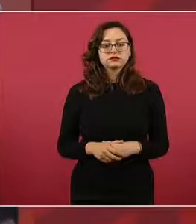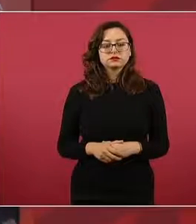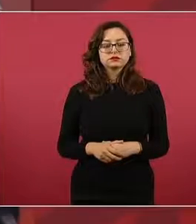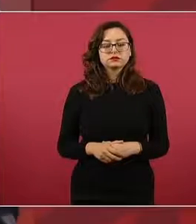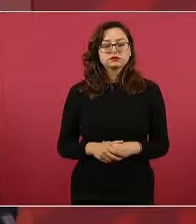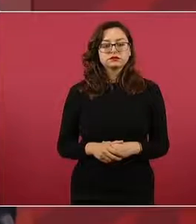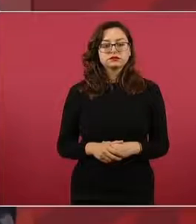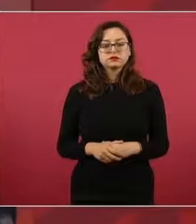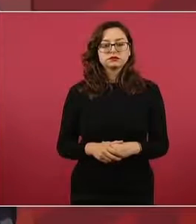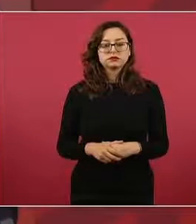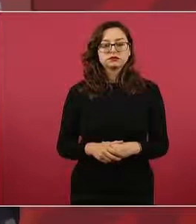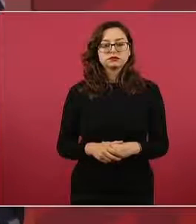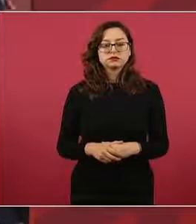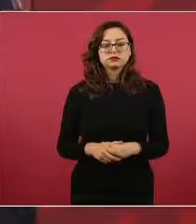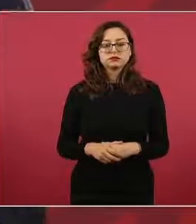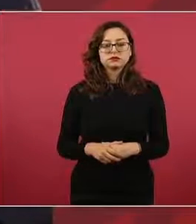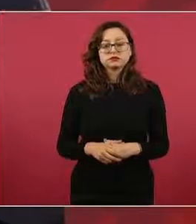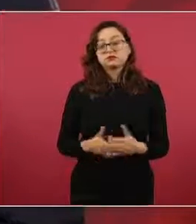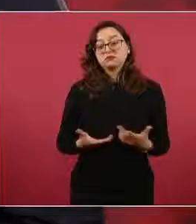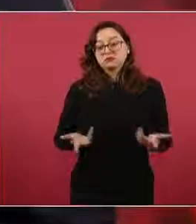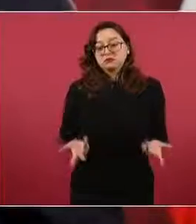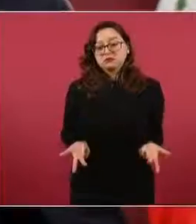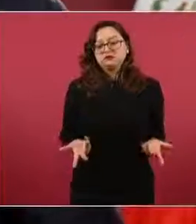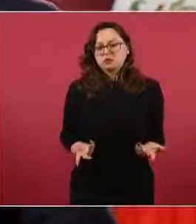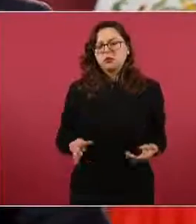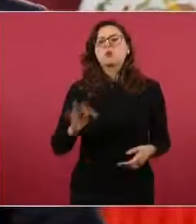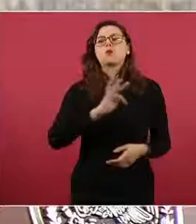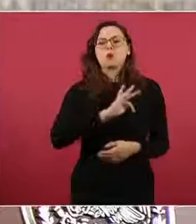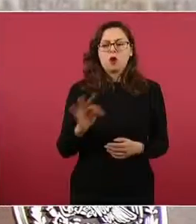Entonces, en todos lados hay forma